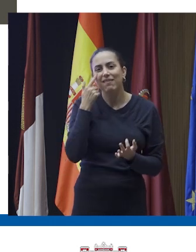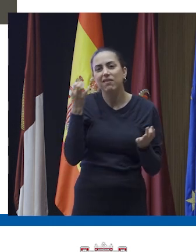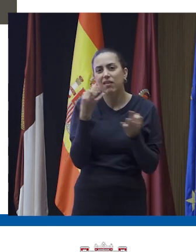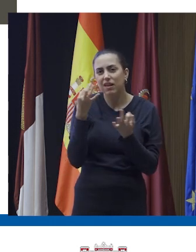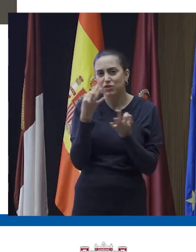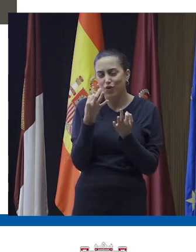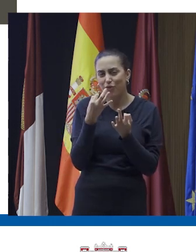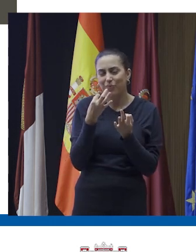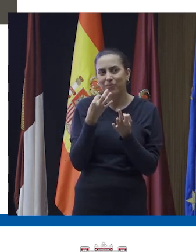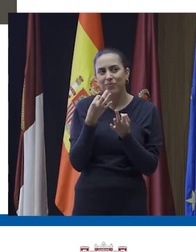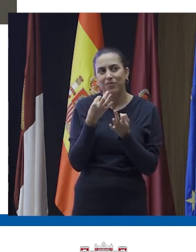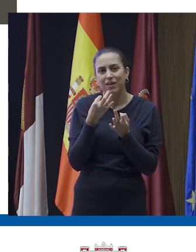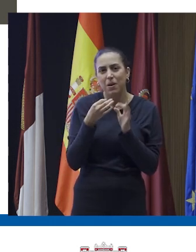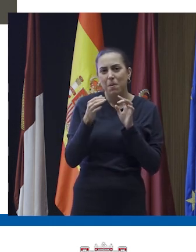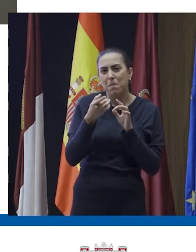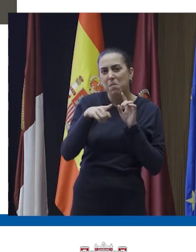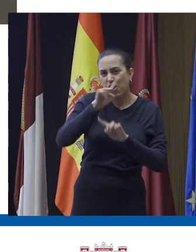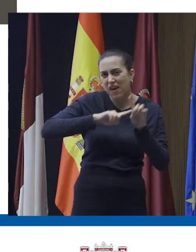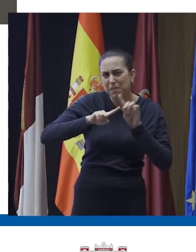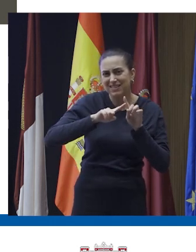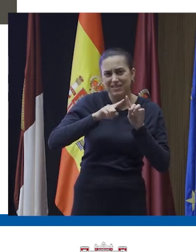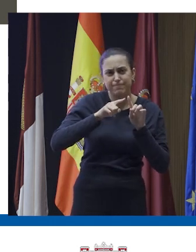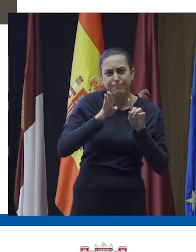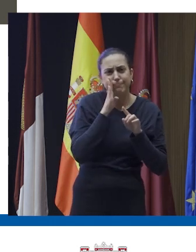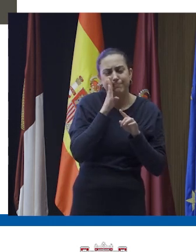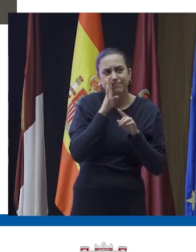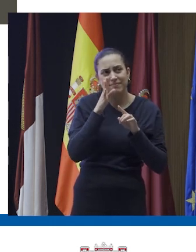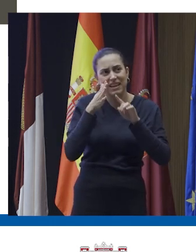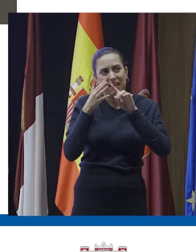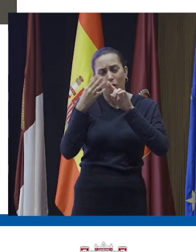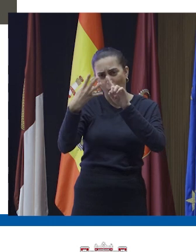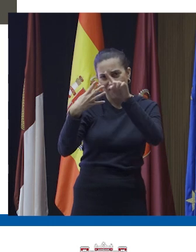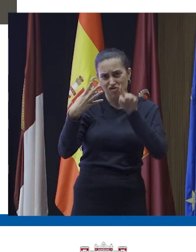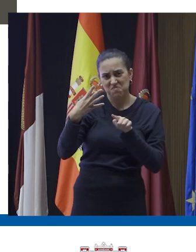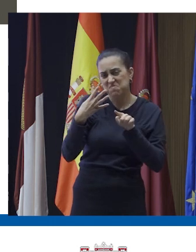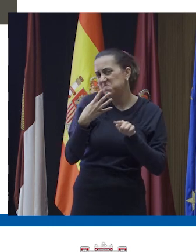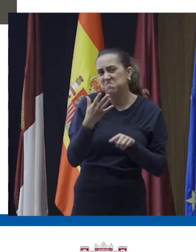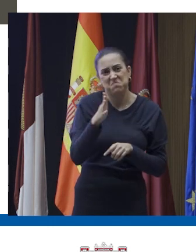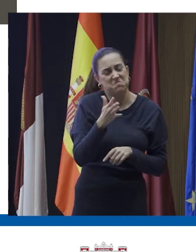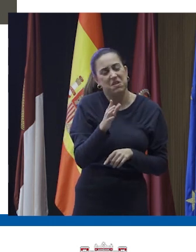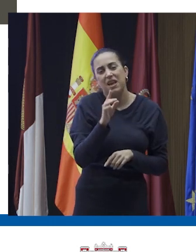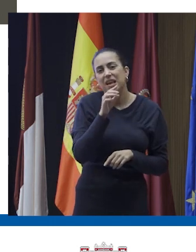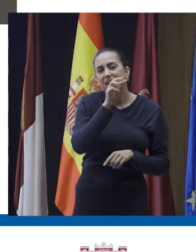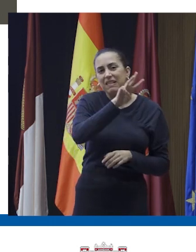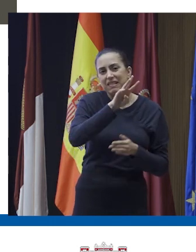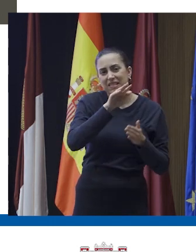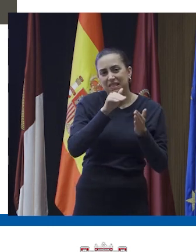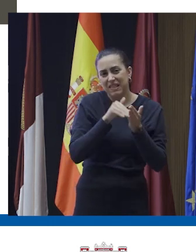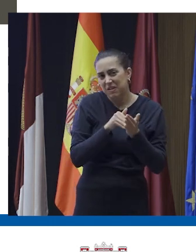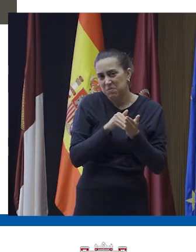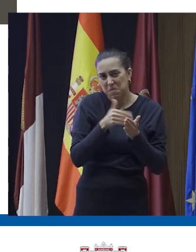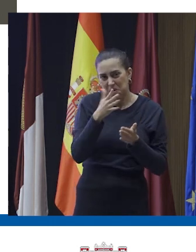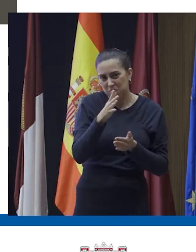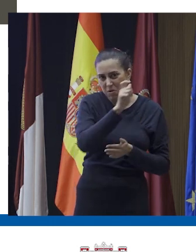riesgo de complicaciones es muy bajo, alrededor de 1.500, 3.000. Entonces, normalmente la gente que suele tener una endoftalmitis suele